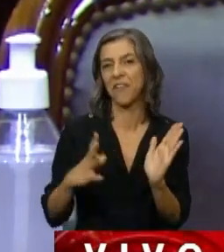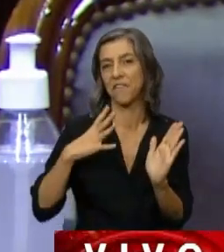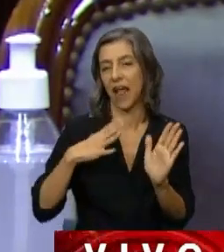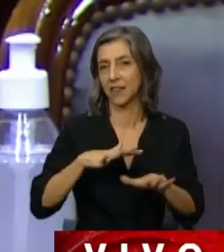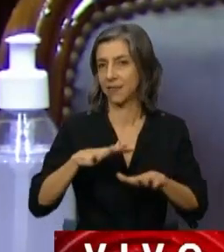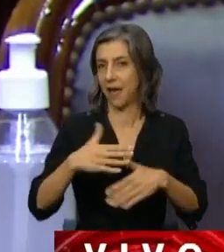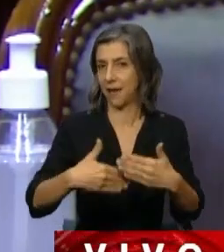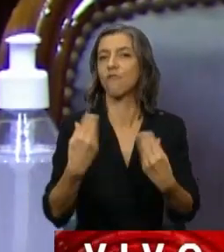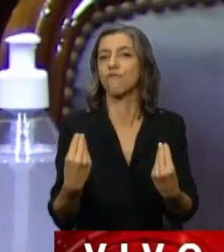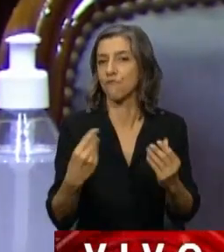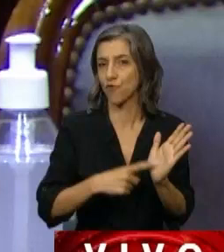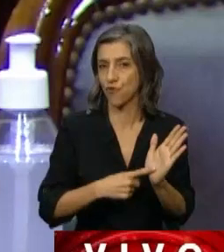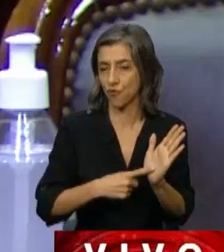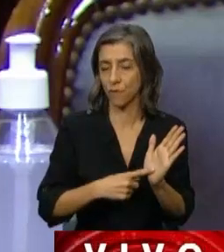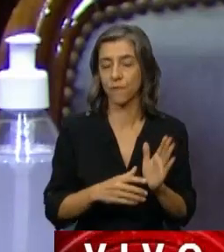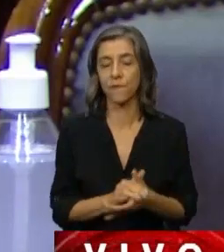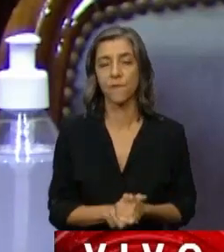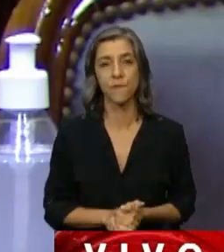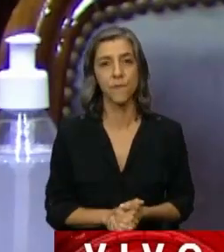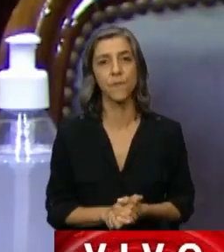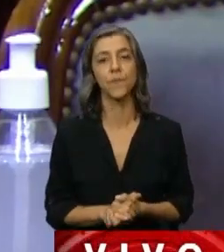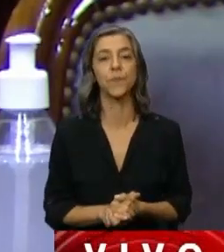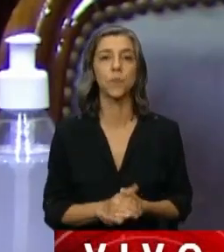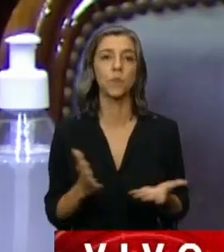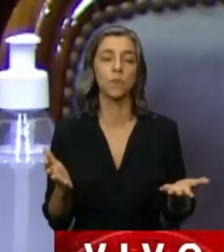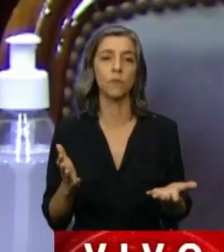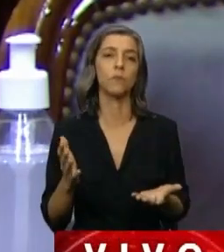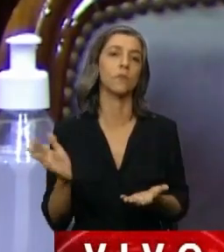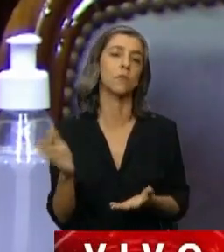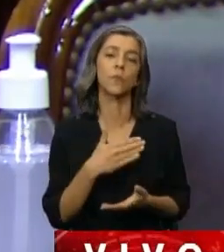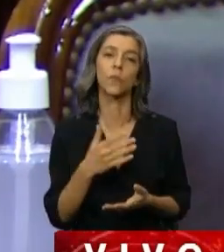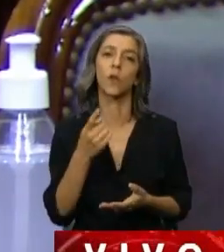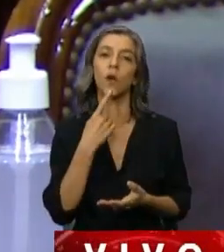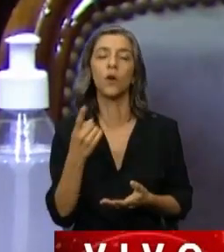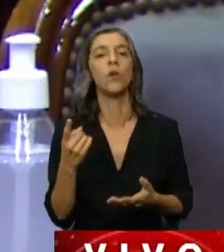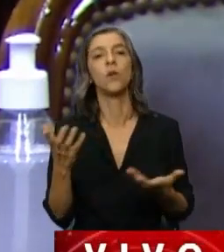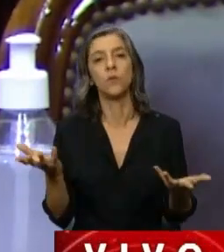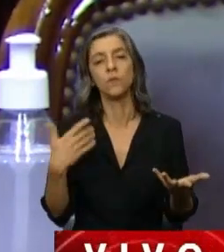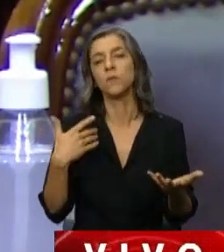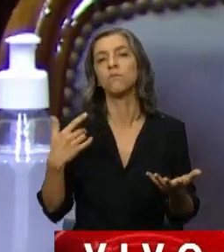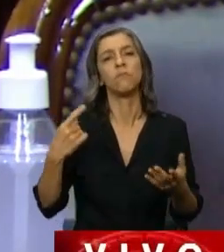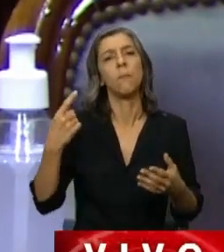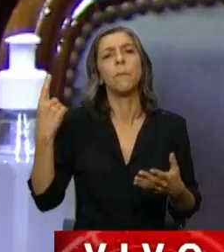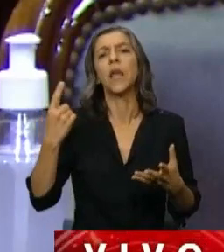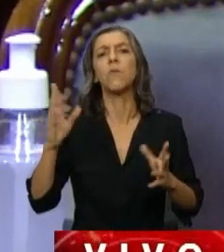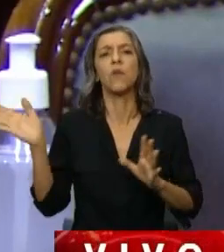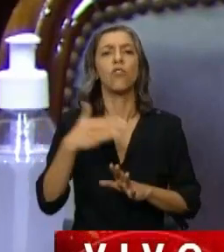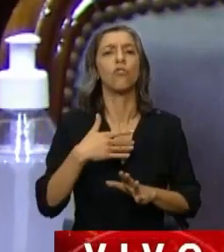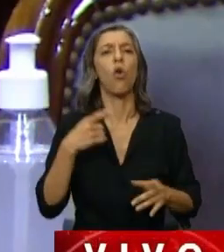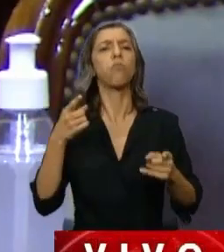el principal argumento ha sido la necesidad de optimizar la legitimidad de los procesos